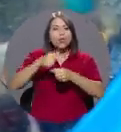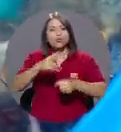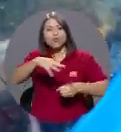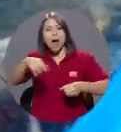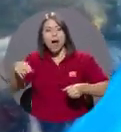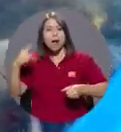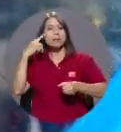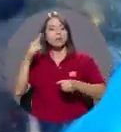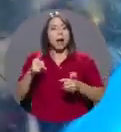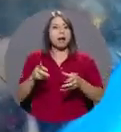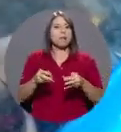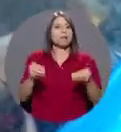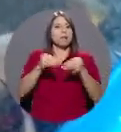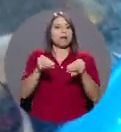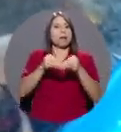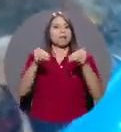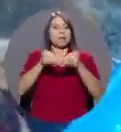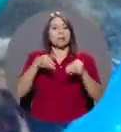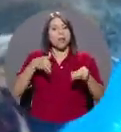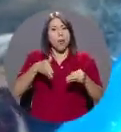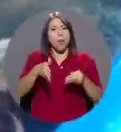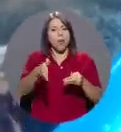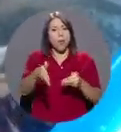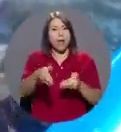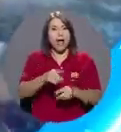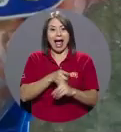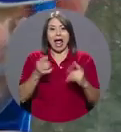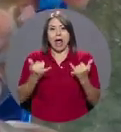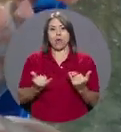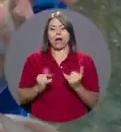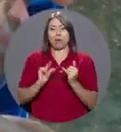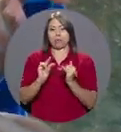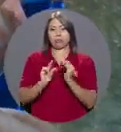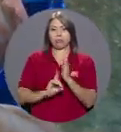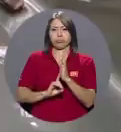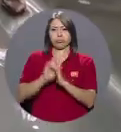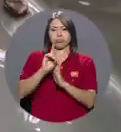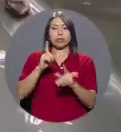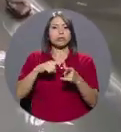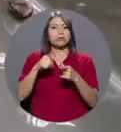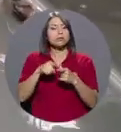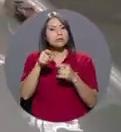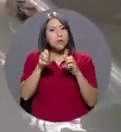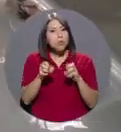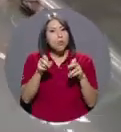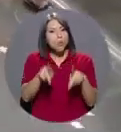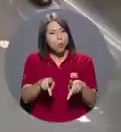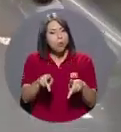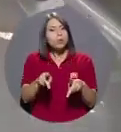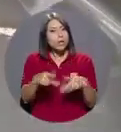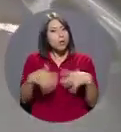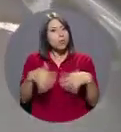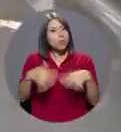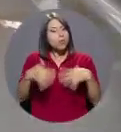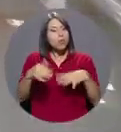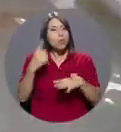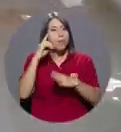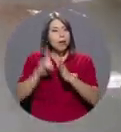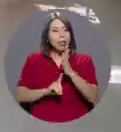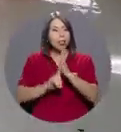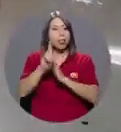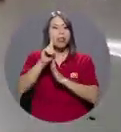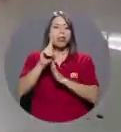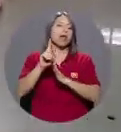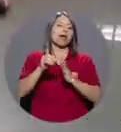la acuicultura y esto está poco desarrollado. Entonces hay una oportunidad muy grande para